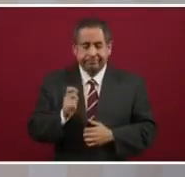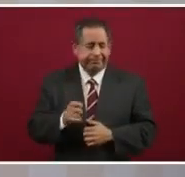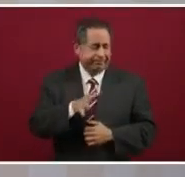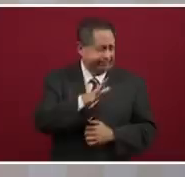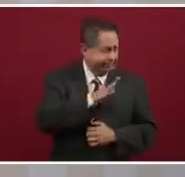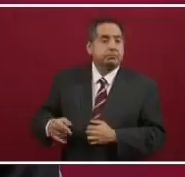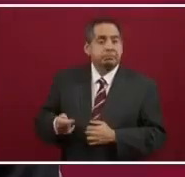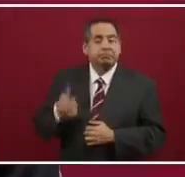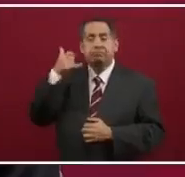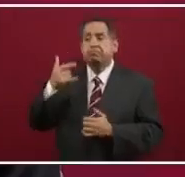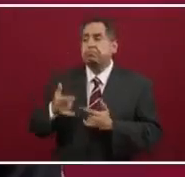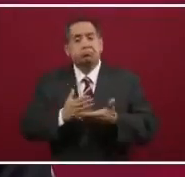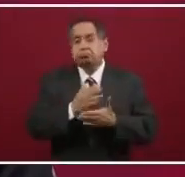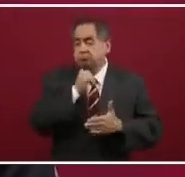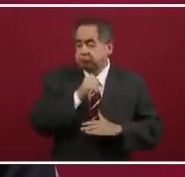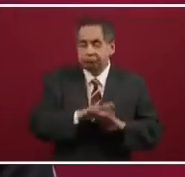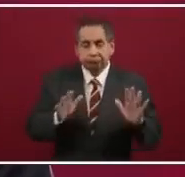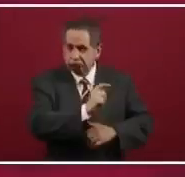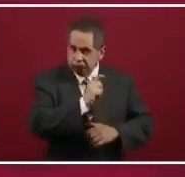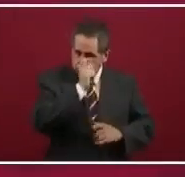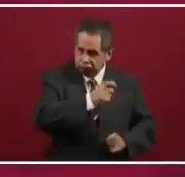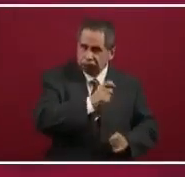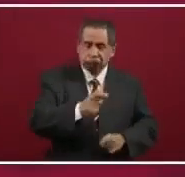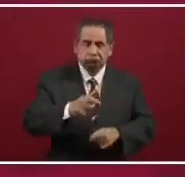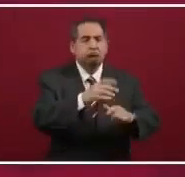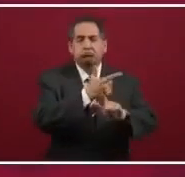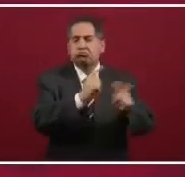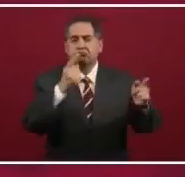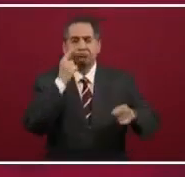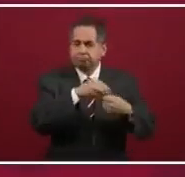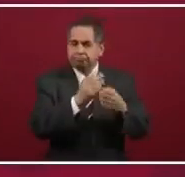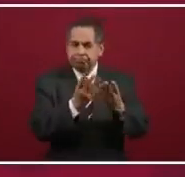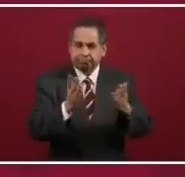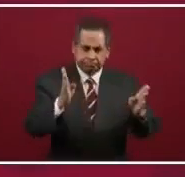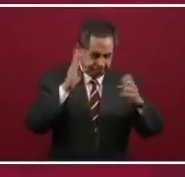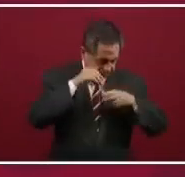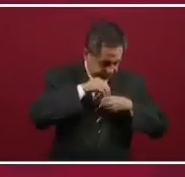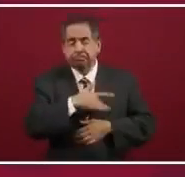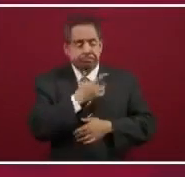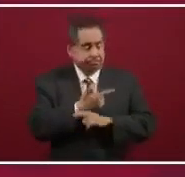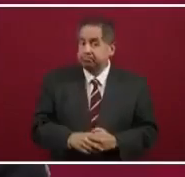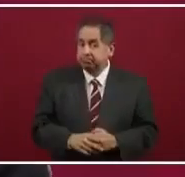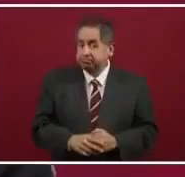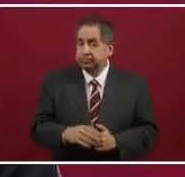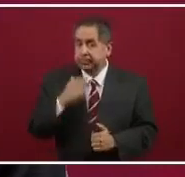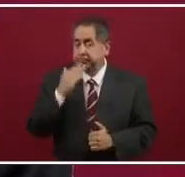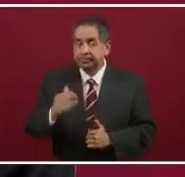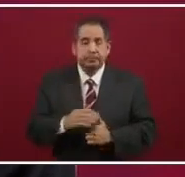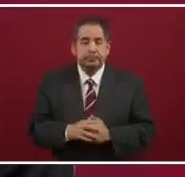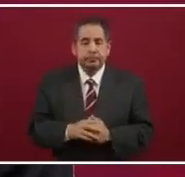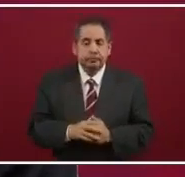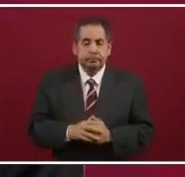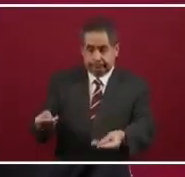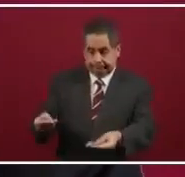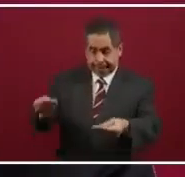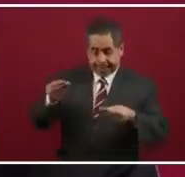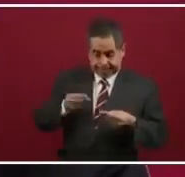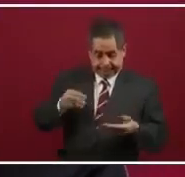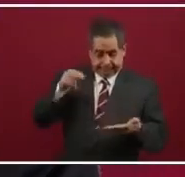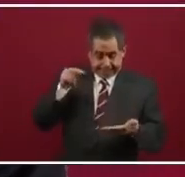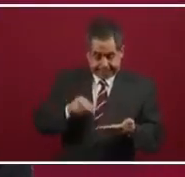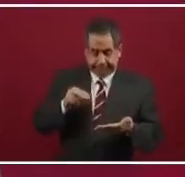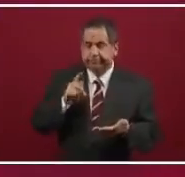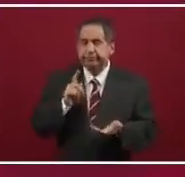es inédito. Se garantizó el voto libre, secreto de los ciudadanos y el informe que tengo es